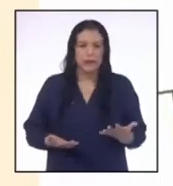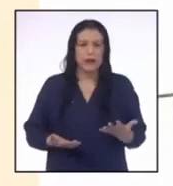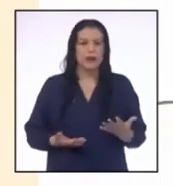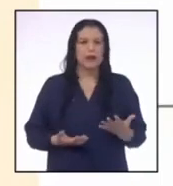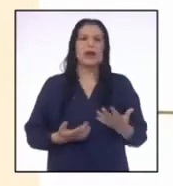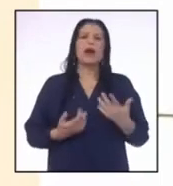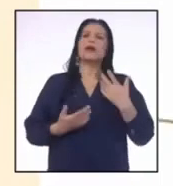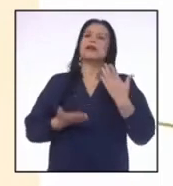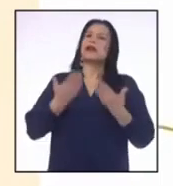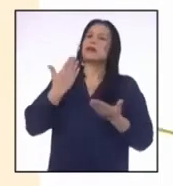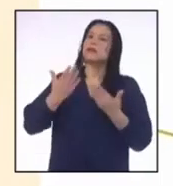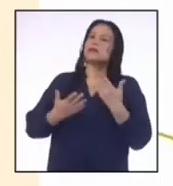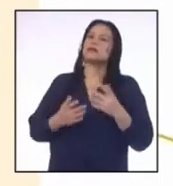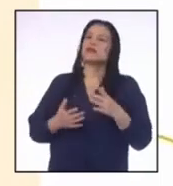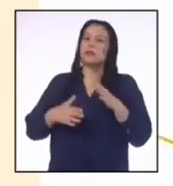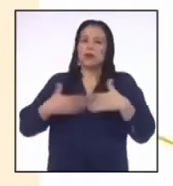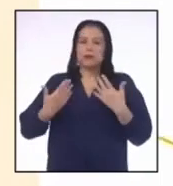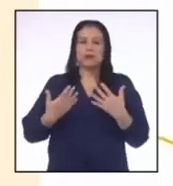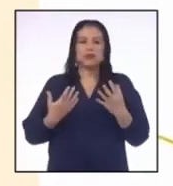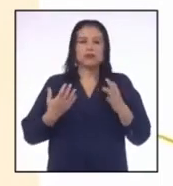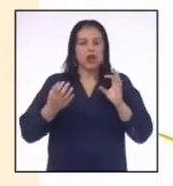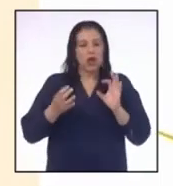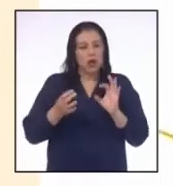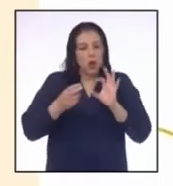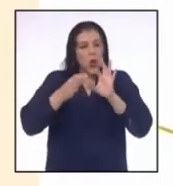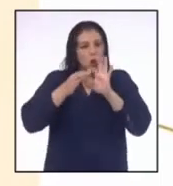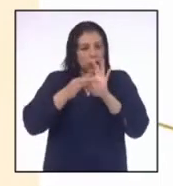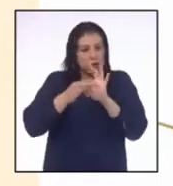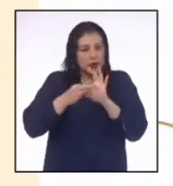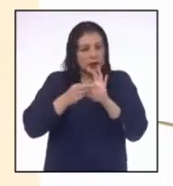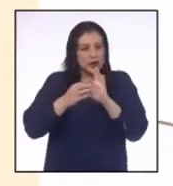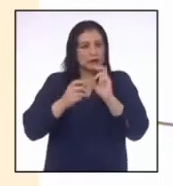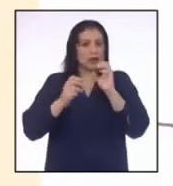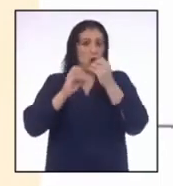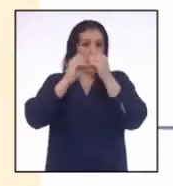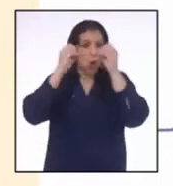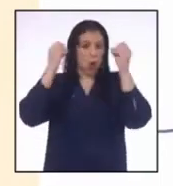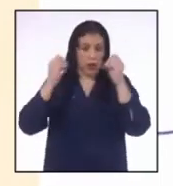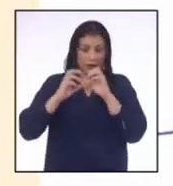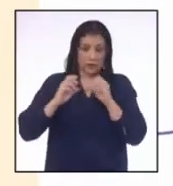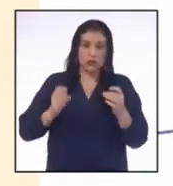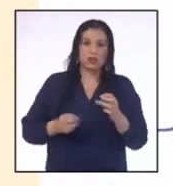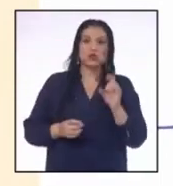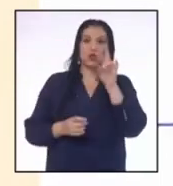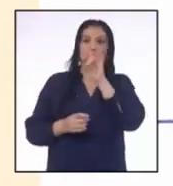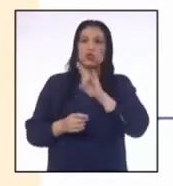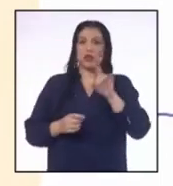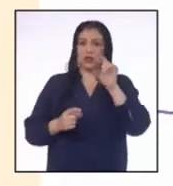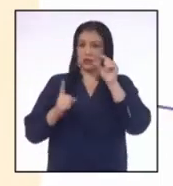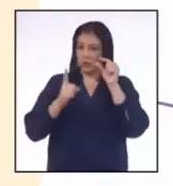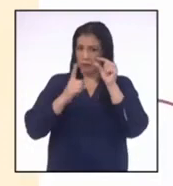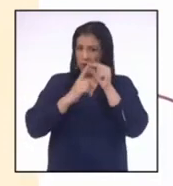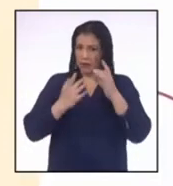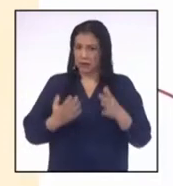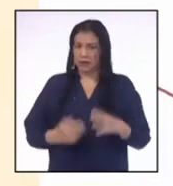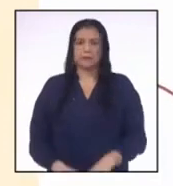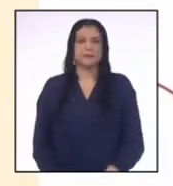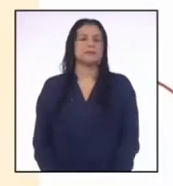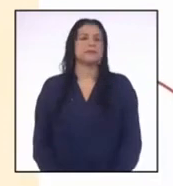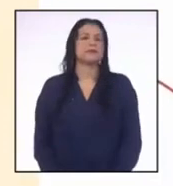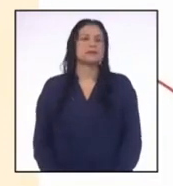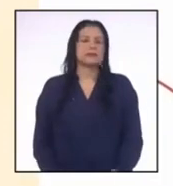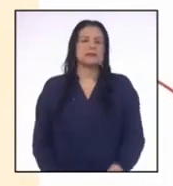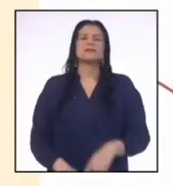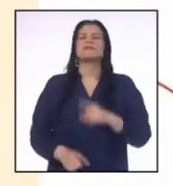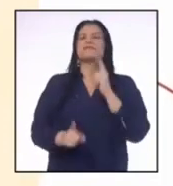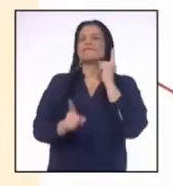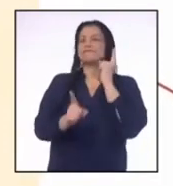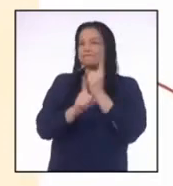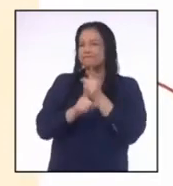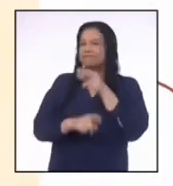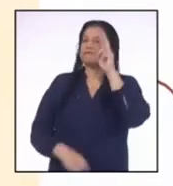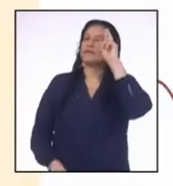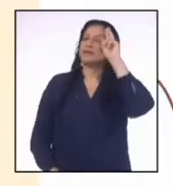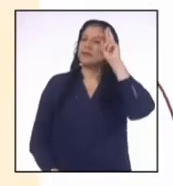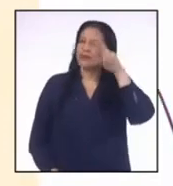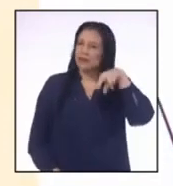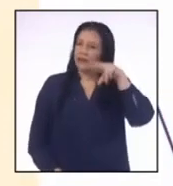¿No sería mejor unir esas dos primeras oraciones utilizando un conector?